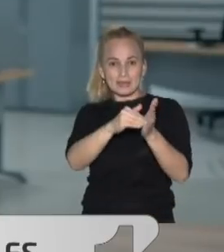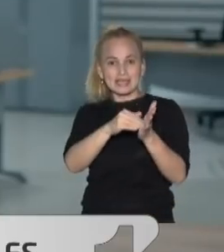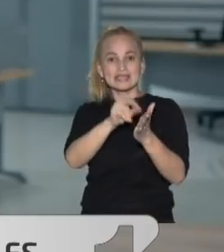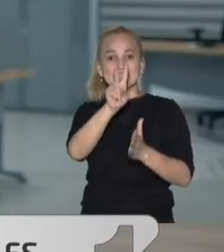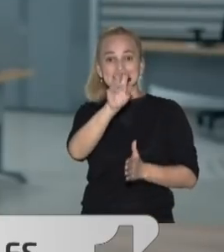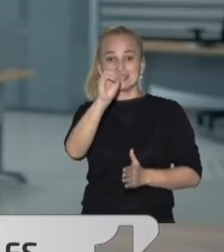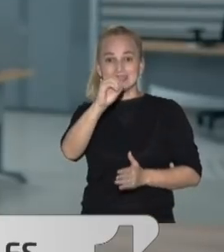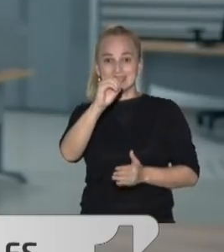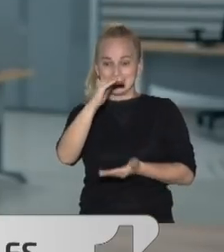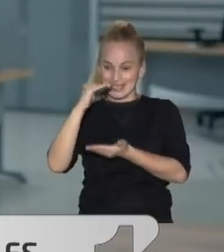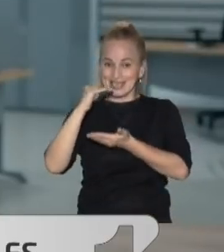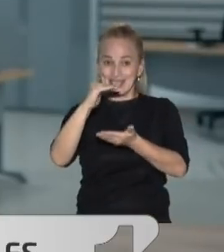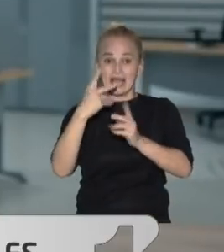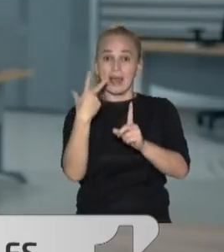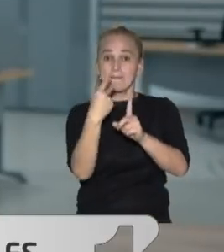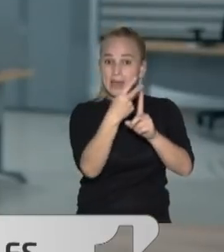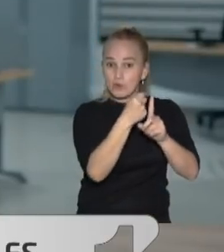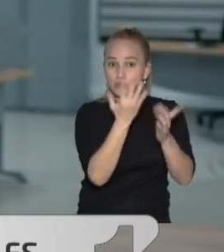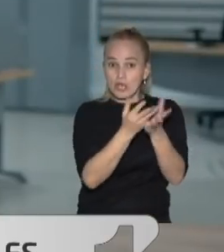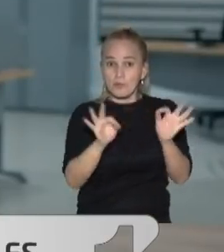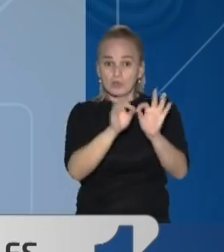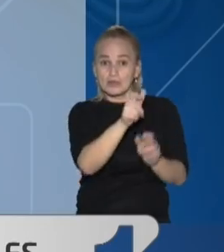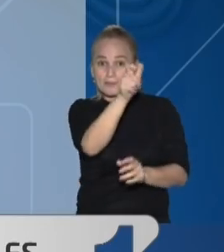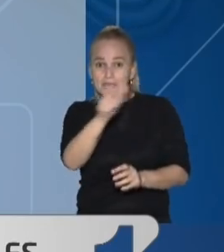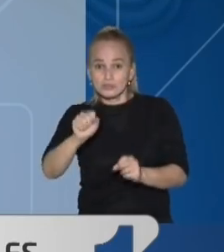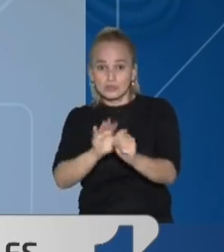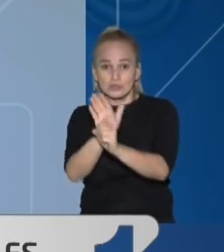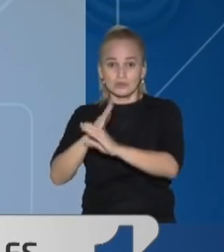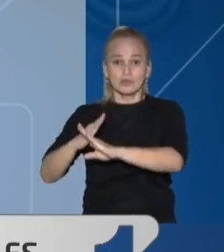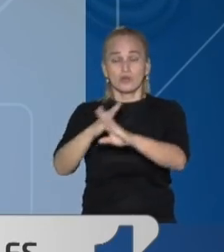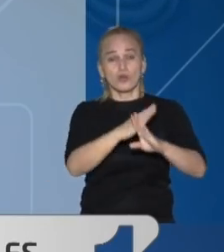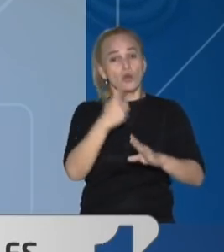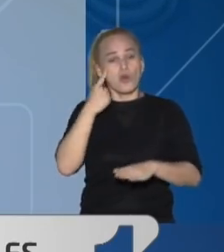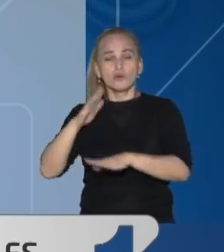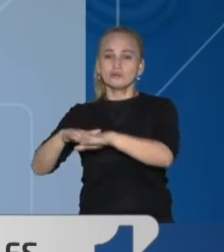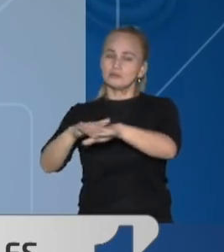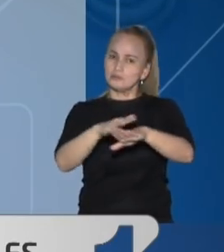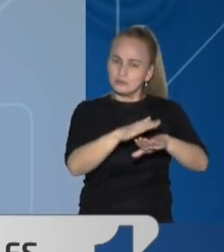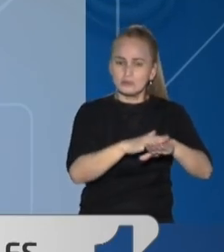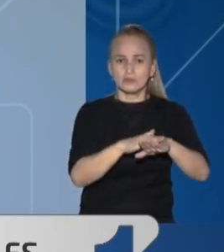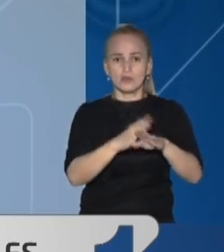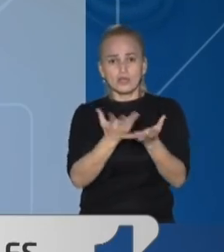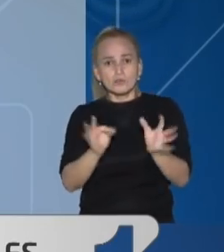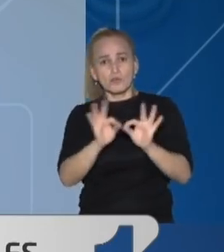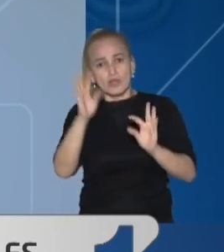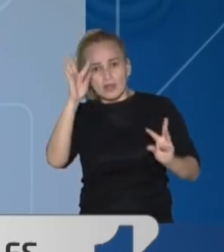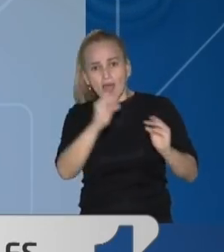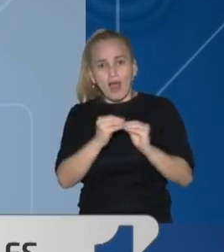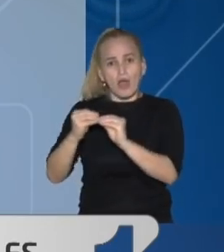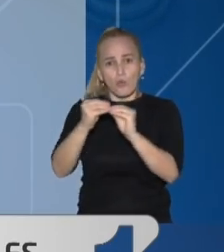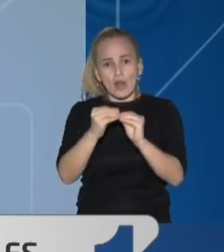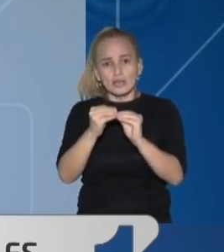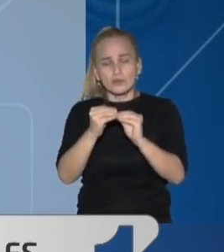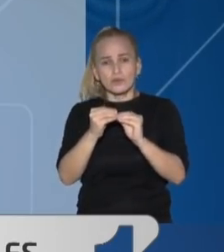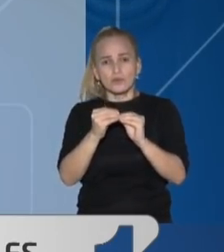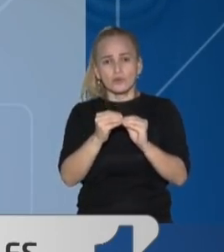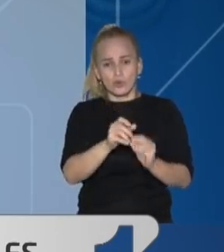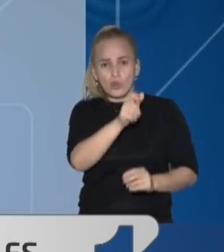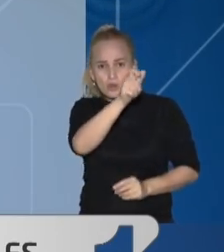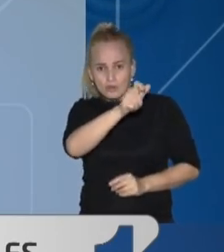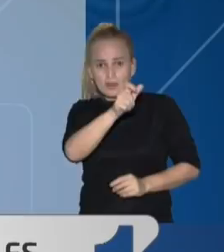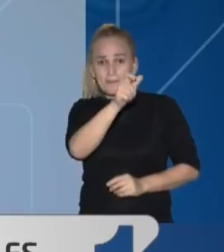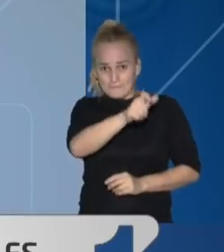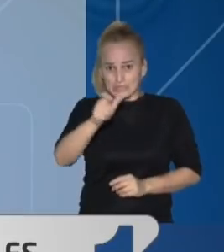82.700 vacunas por la salud de los colombianos. Insisto, sin tregua trabajamos para que todos los colombianos logren retornar en calma a